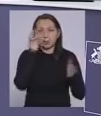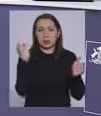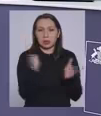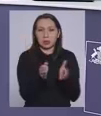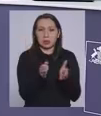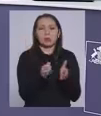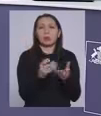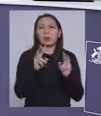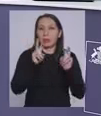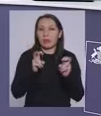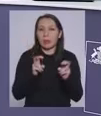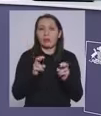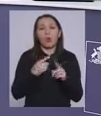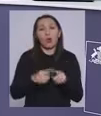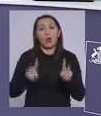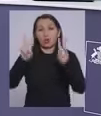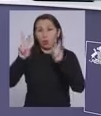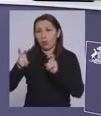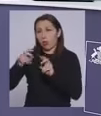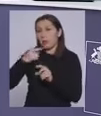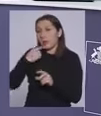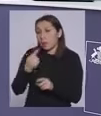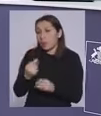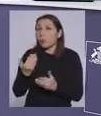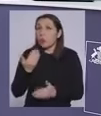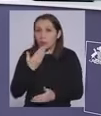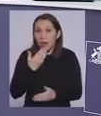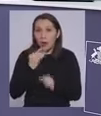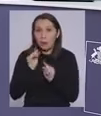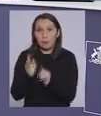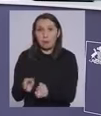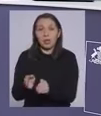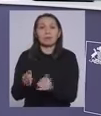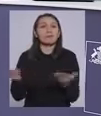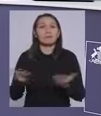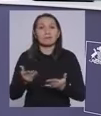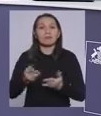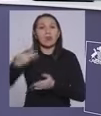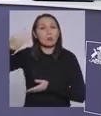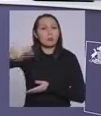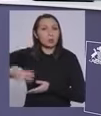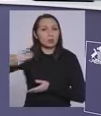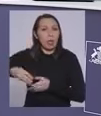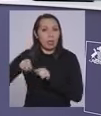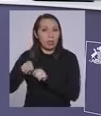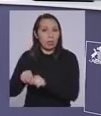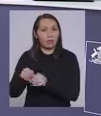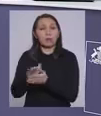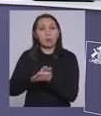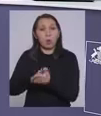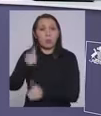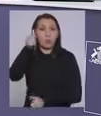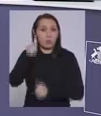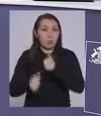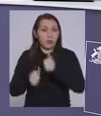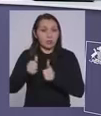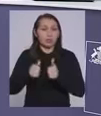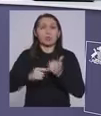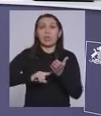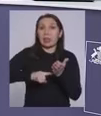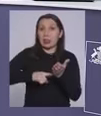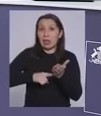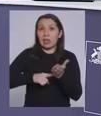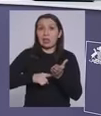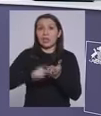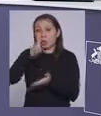al respecto? Y hay otro tema relacionado también que tiene que ver con los municipios. Tanto los profesionales como técnicos